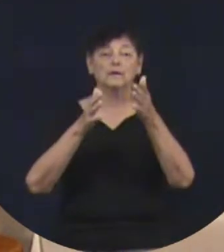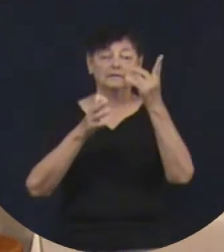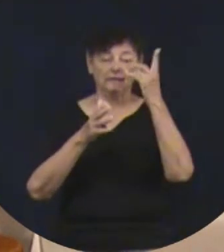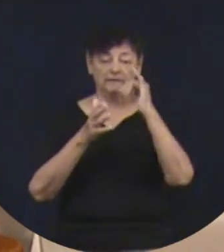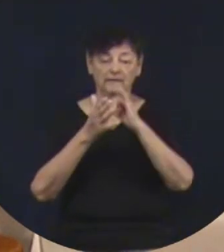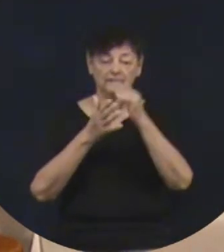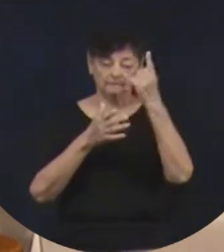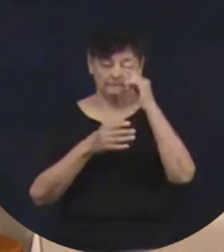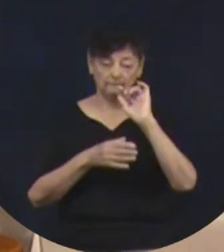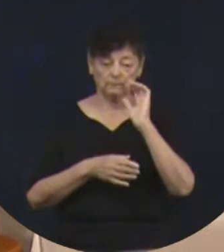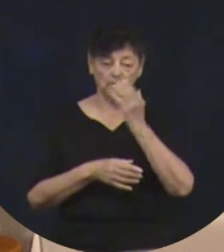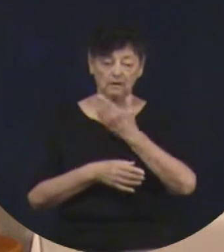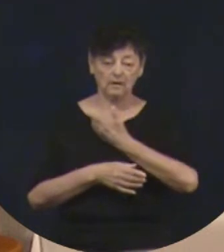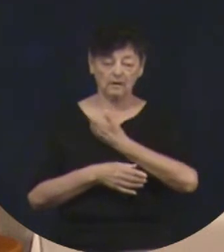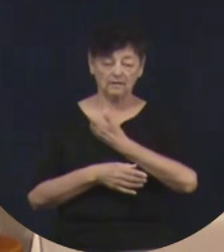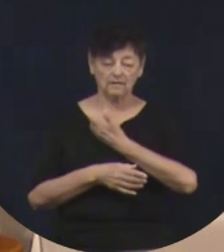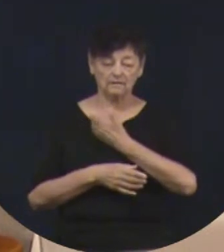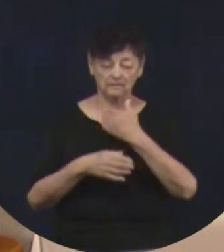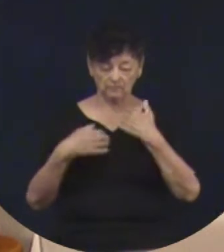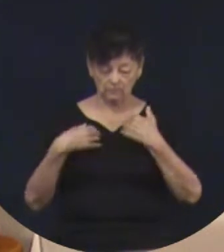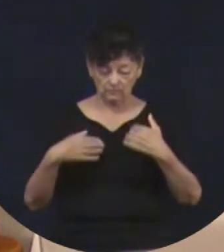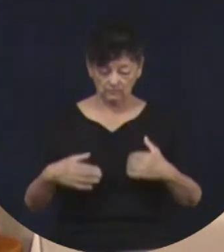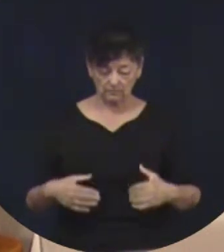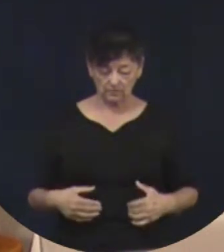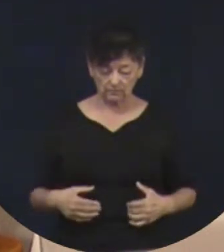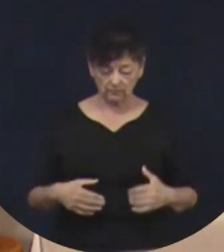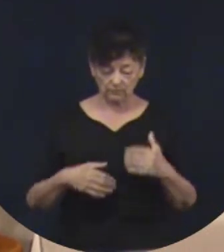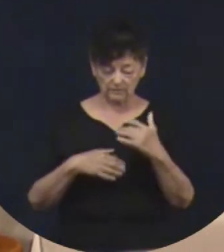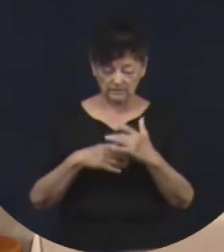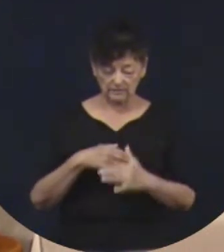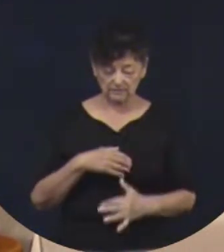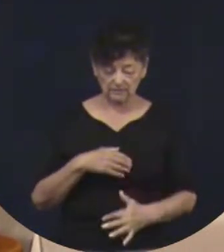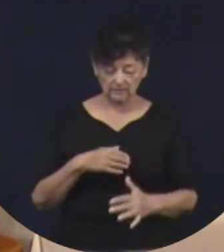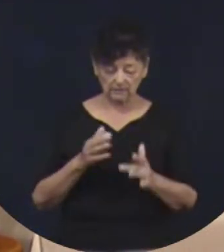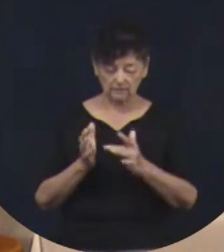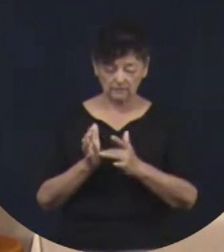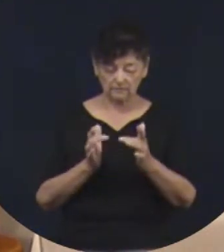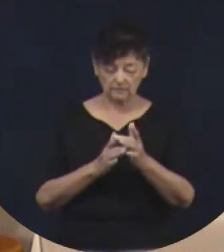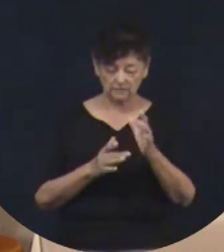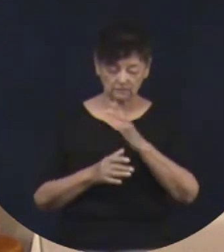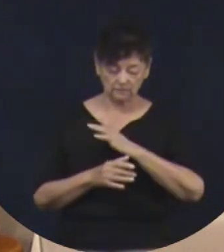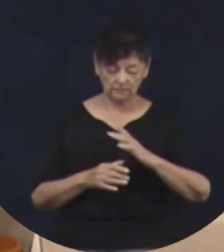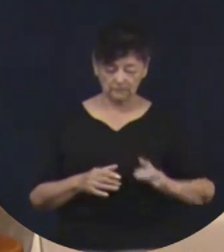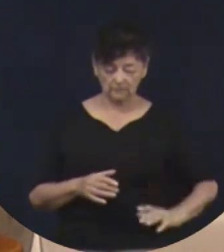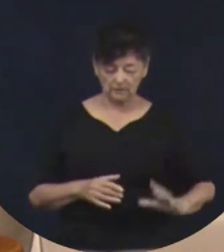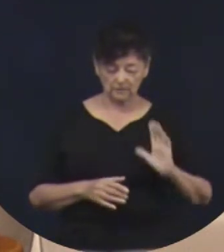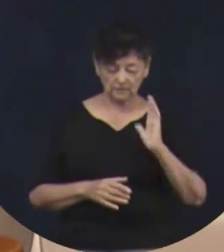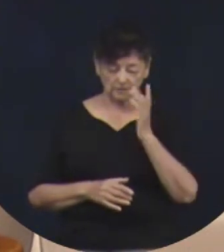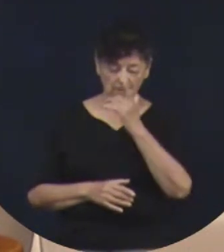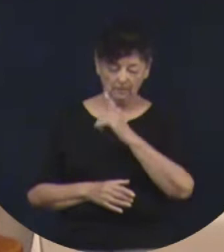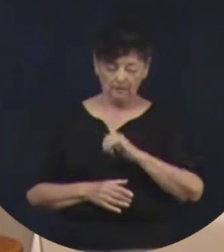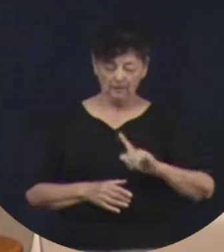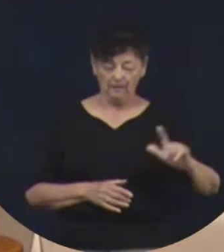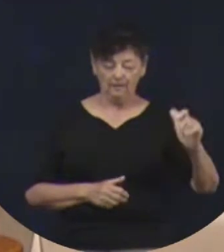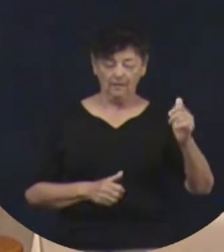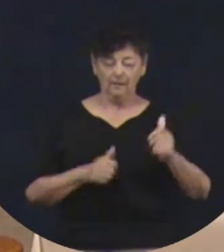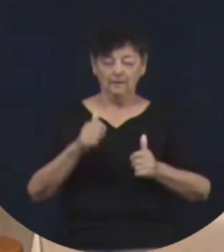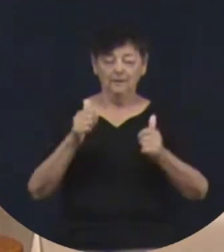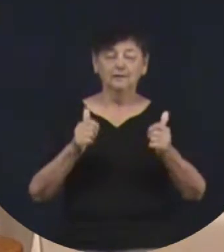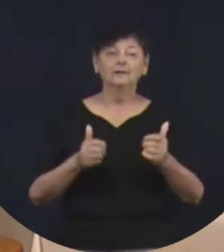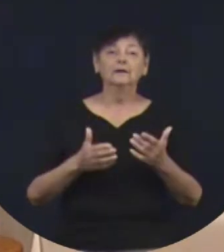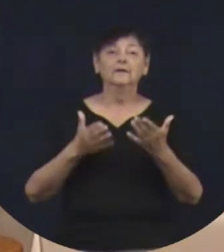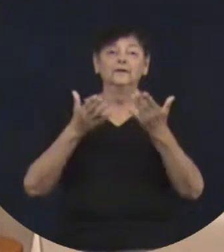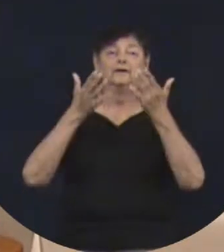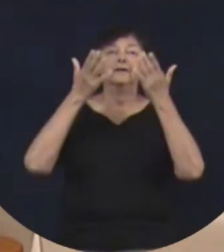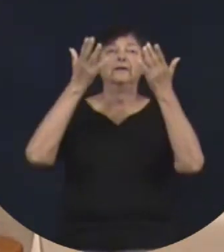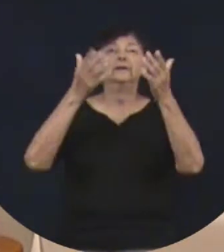de manera que sean para nosotros cuerpo y sangre de Jesucristo nuestro Señor, el cual,